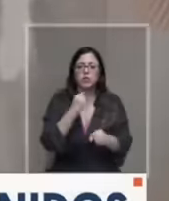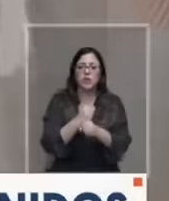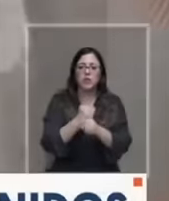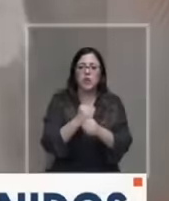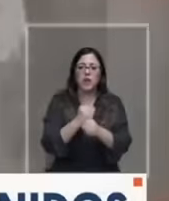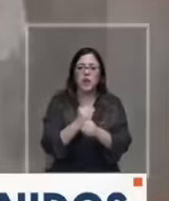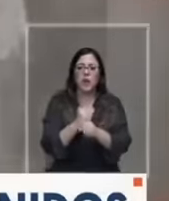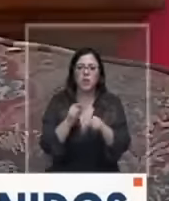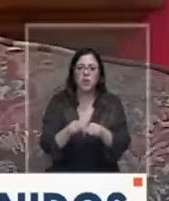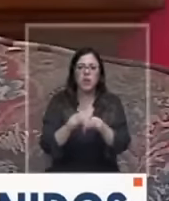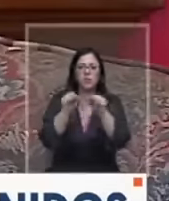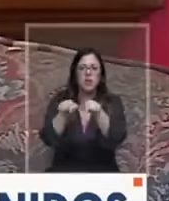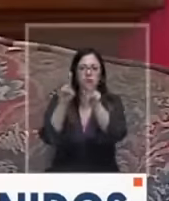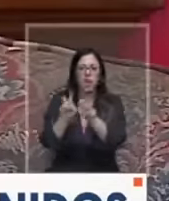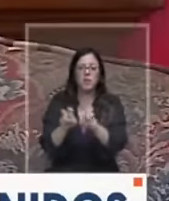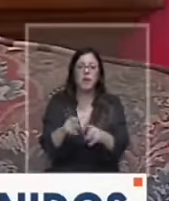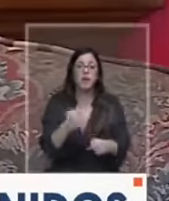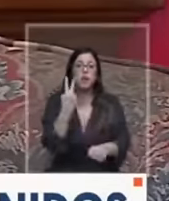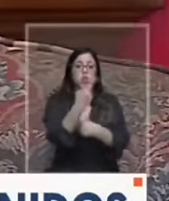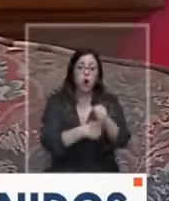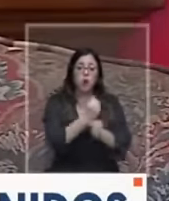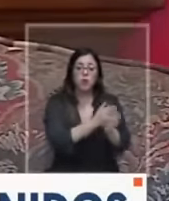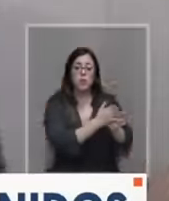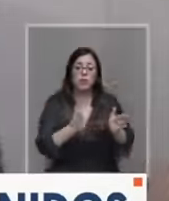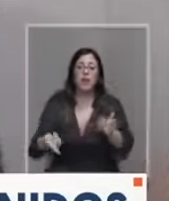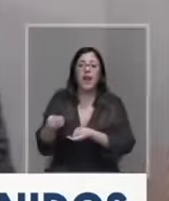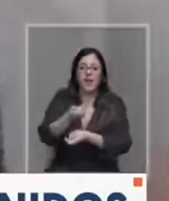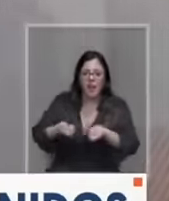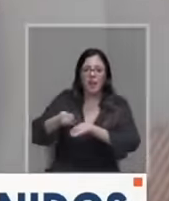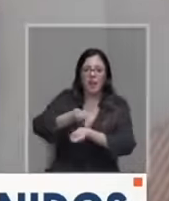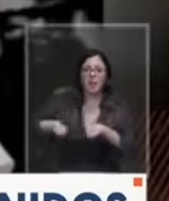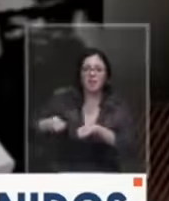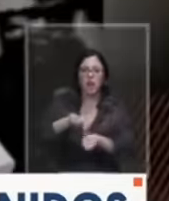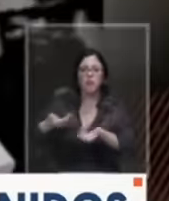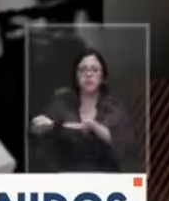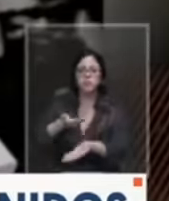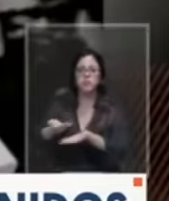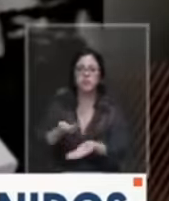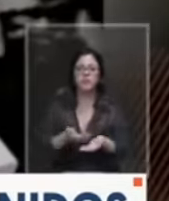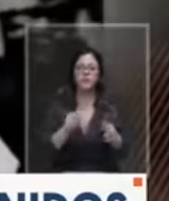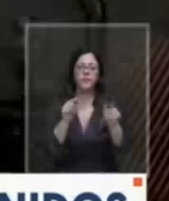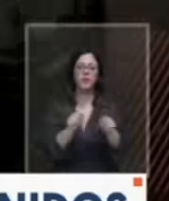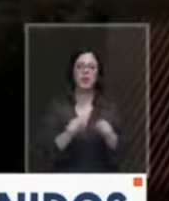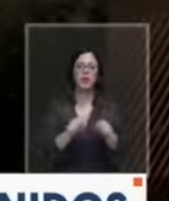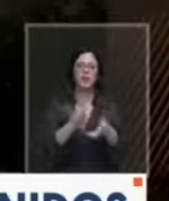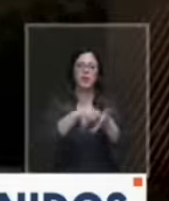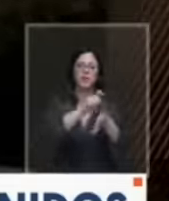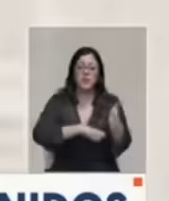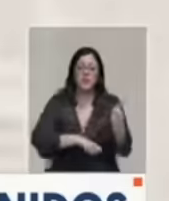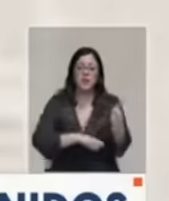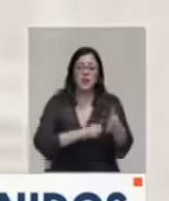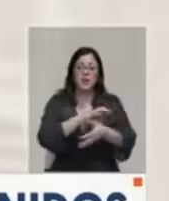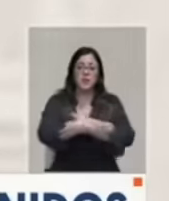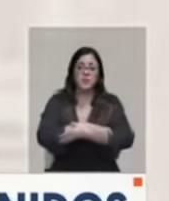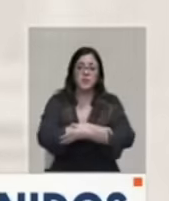en durante dos años eh negociamos se va a firmar el tratado de